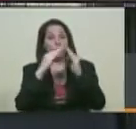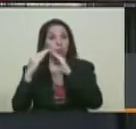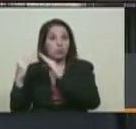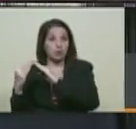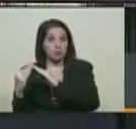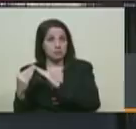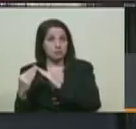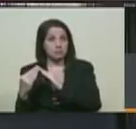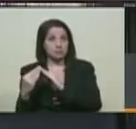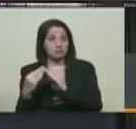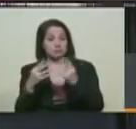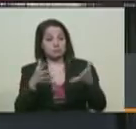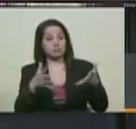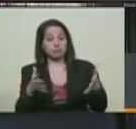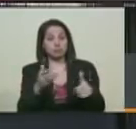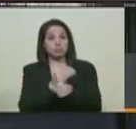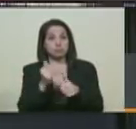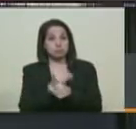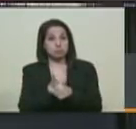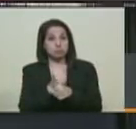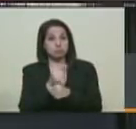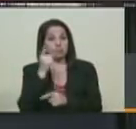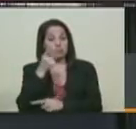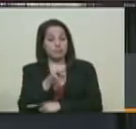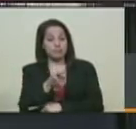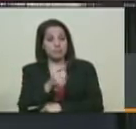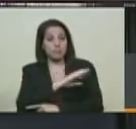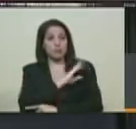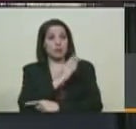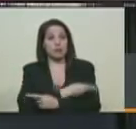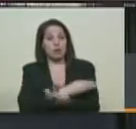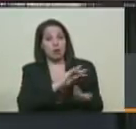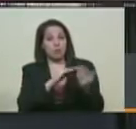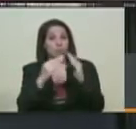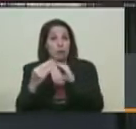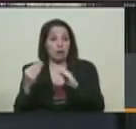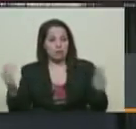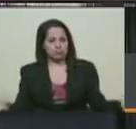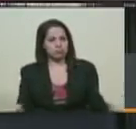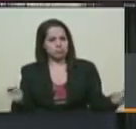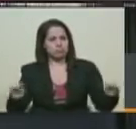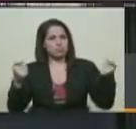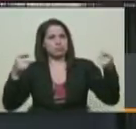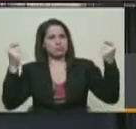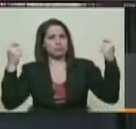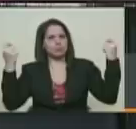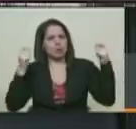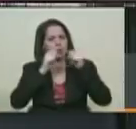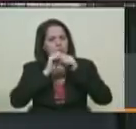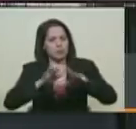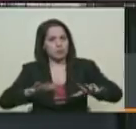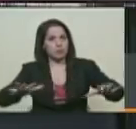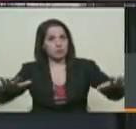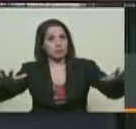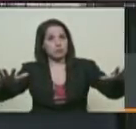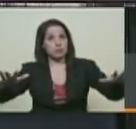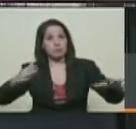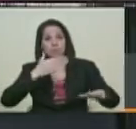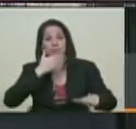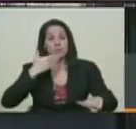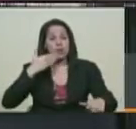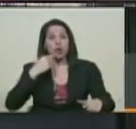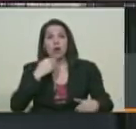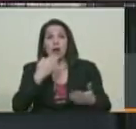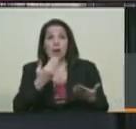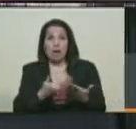Tenemos que lograrlo, que el poder comunal siga levantándose, siga expandiéndose. Le doy las gracias a la